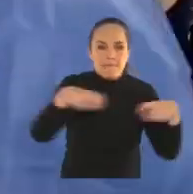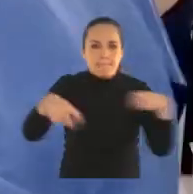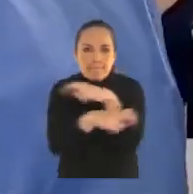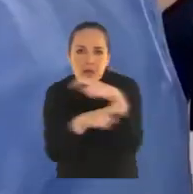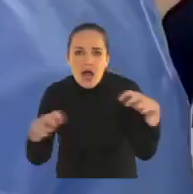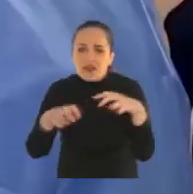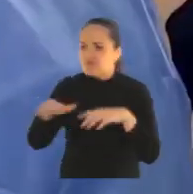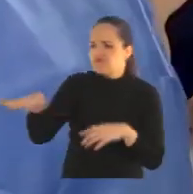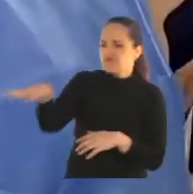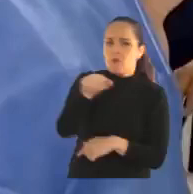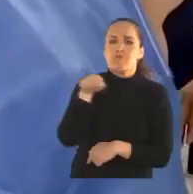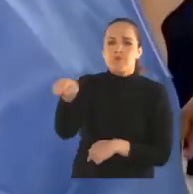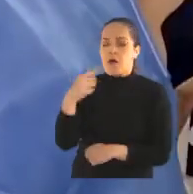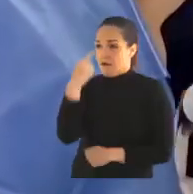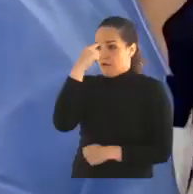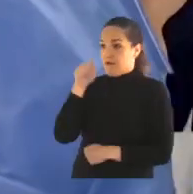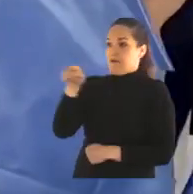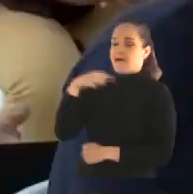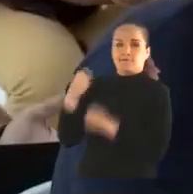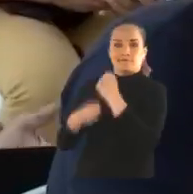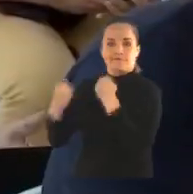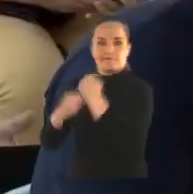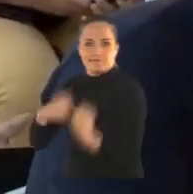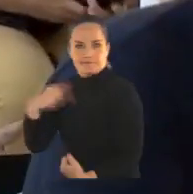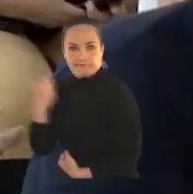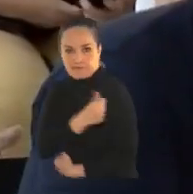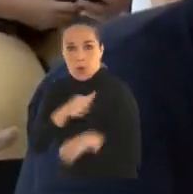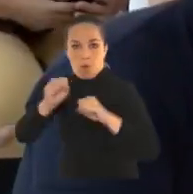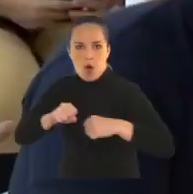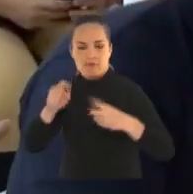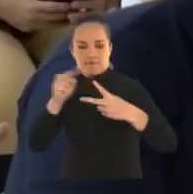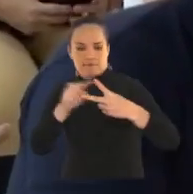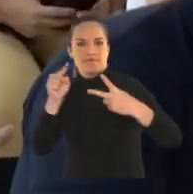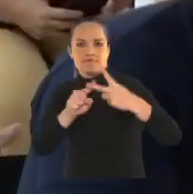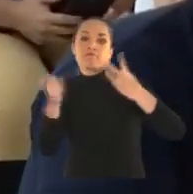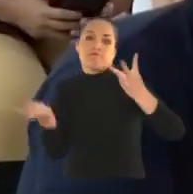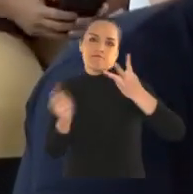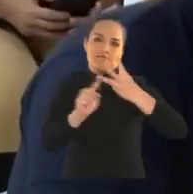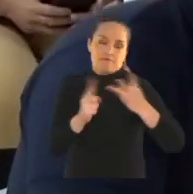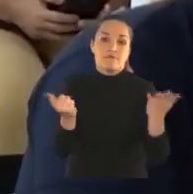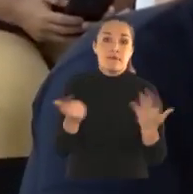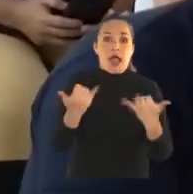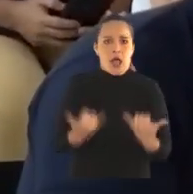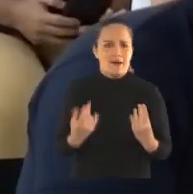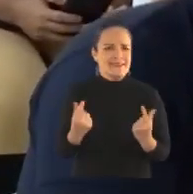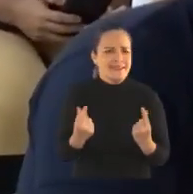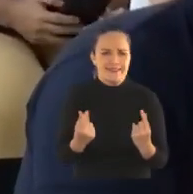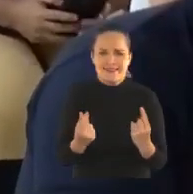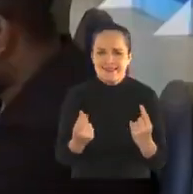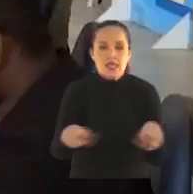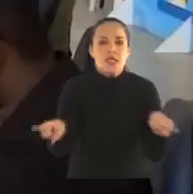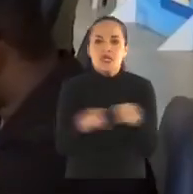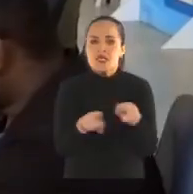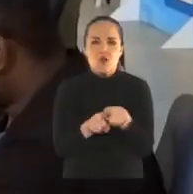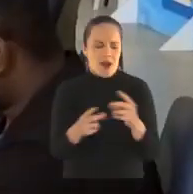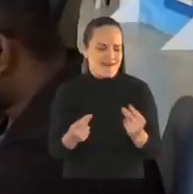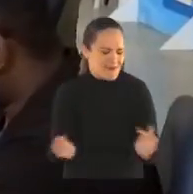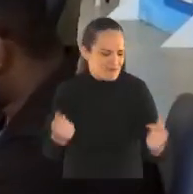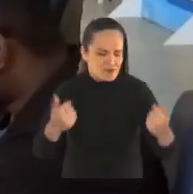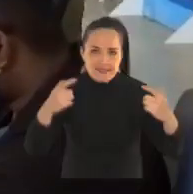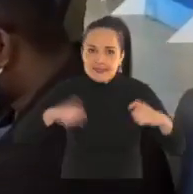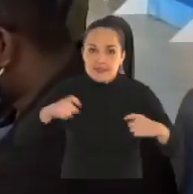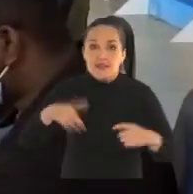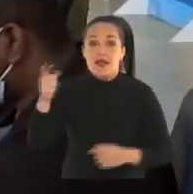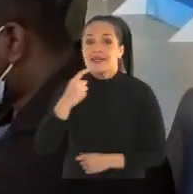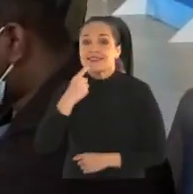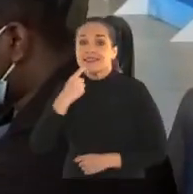completar sus esquemas incluso todas las autoridades en la región caribe continúan poniéndole el acelerador a la vacunación en sincelejo ya se han